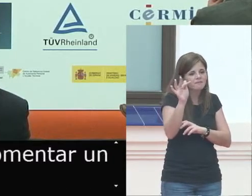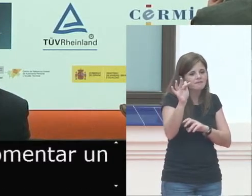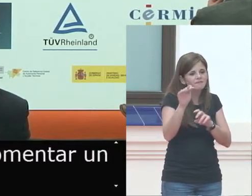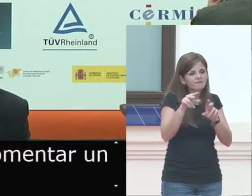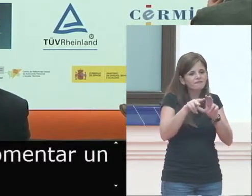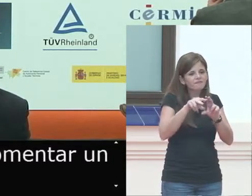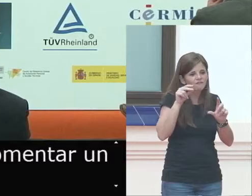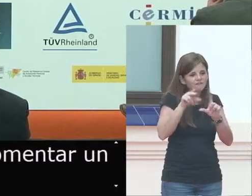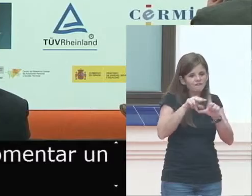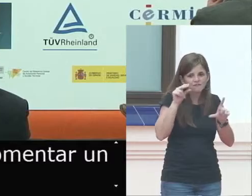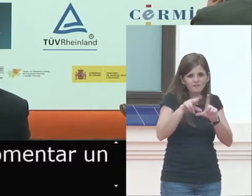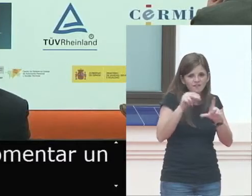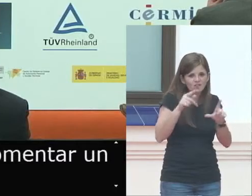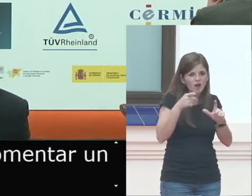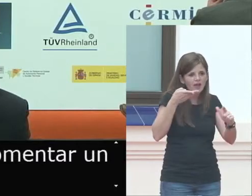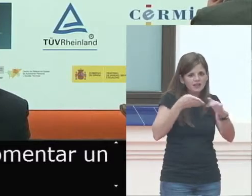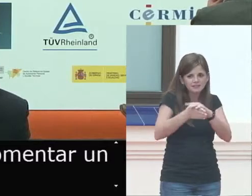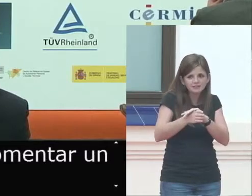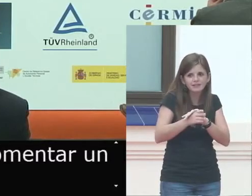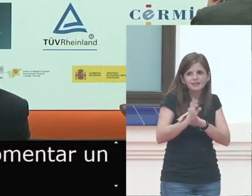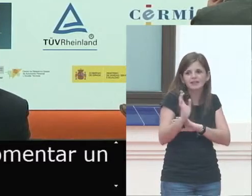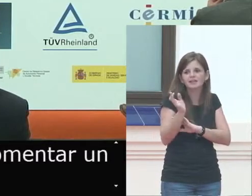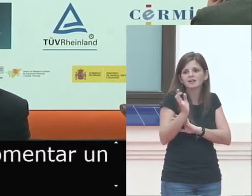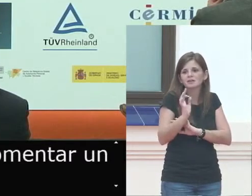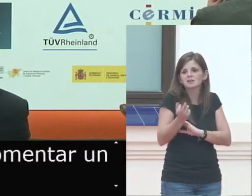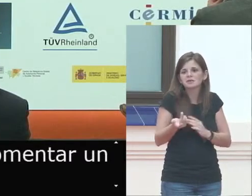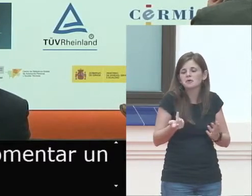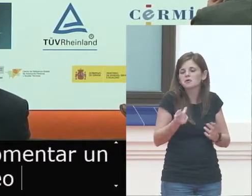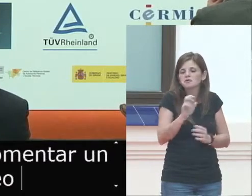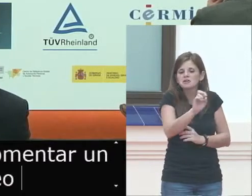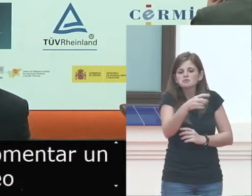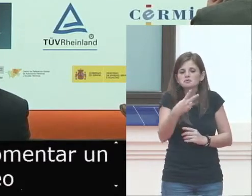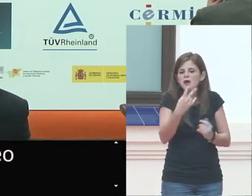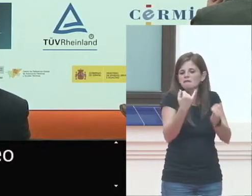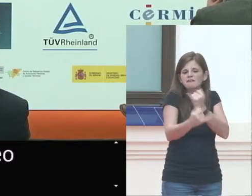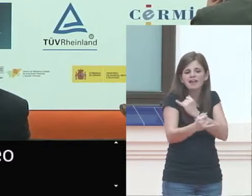el tema de la accesibilidad multimedia en HTML5, cómo ha quedado al final.